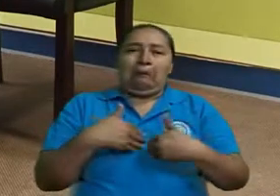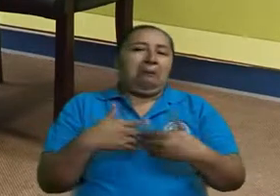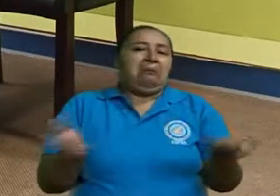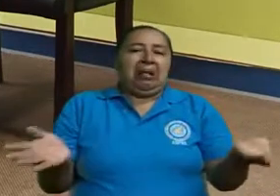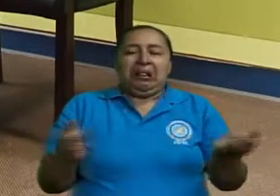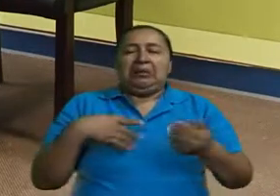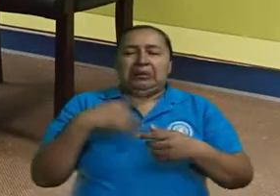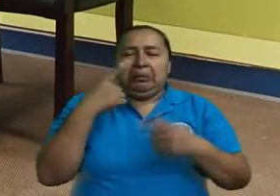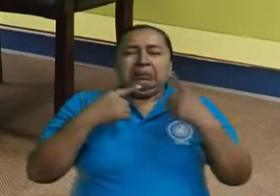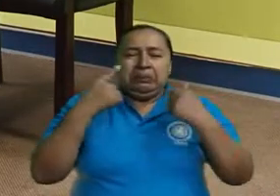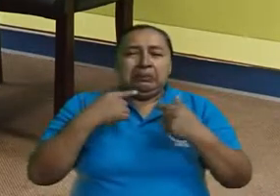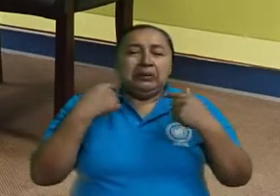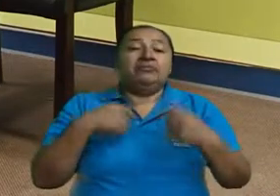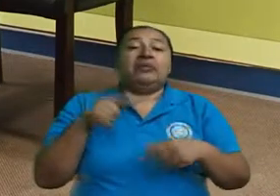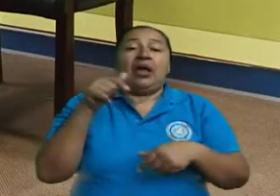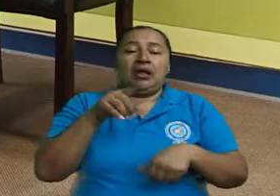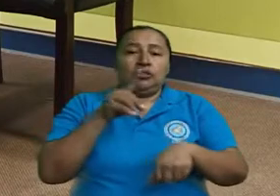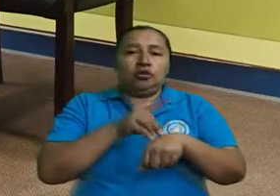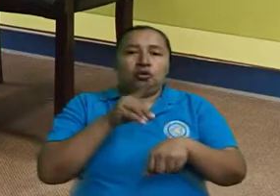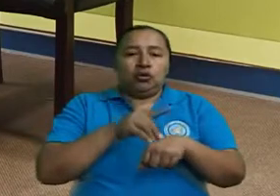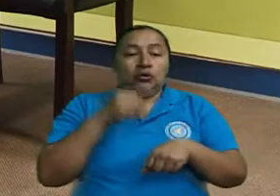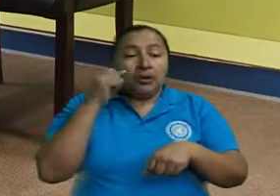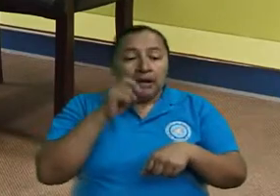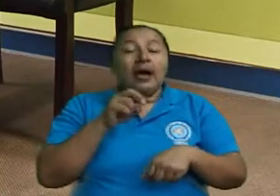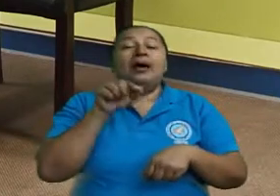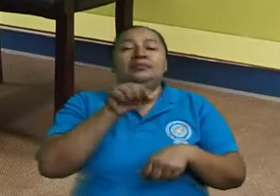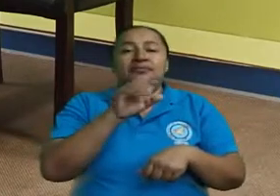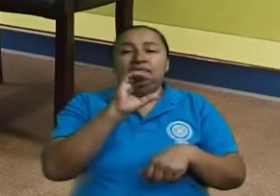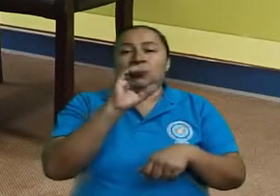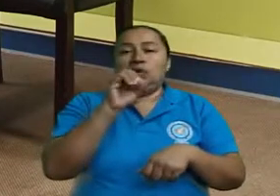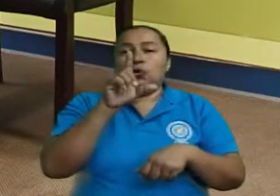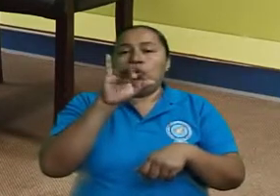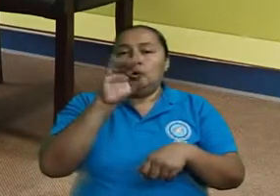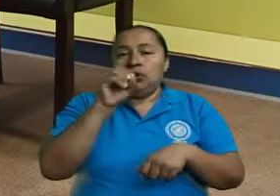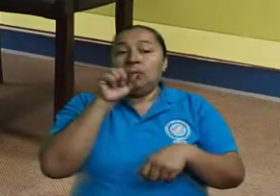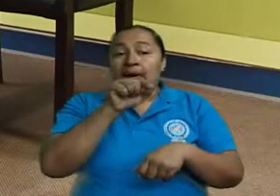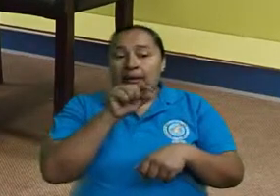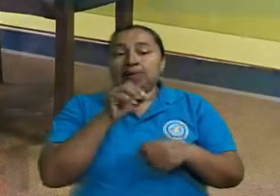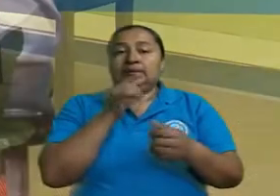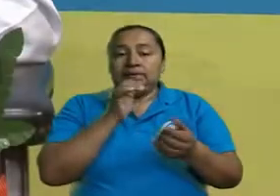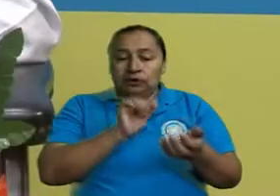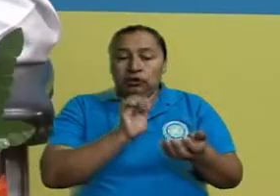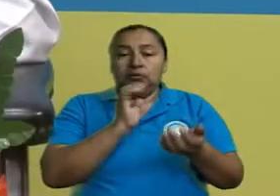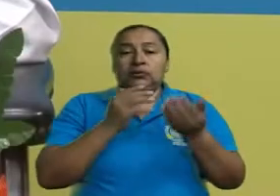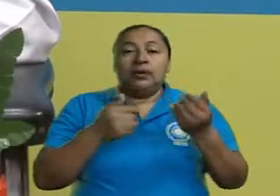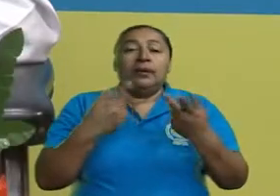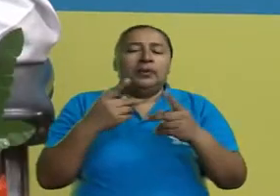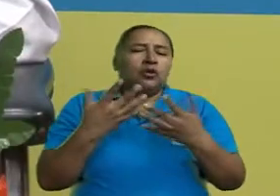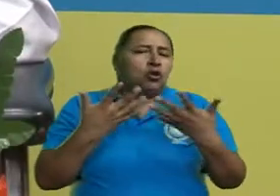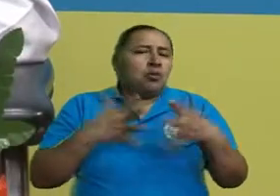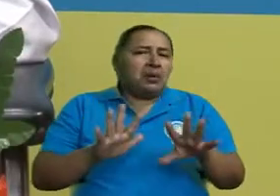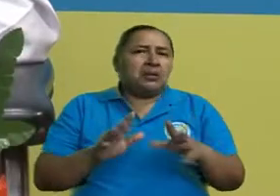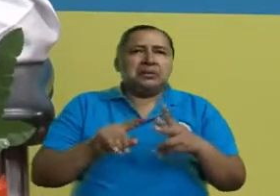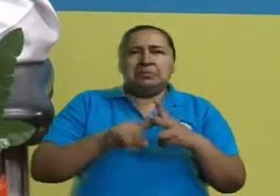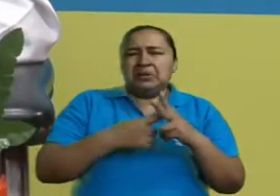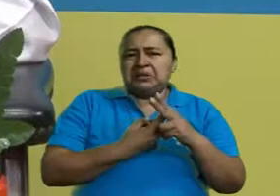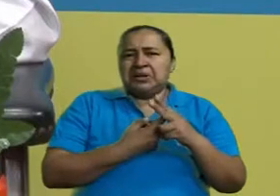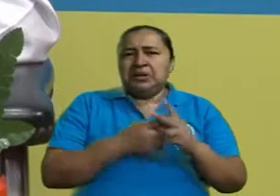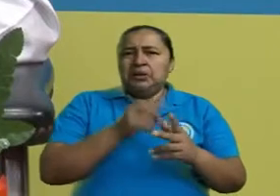se define, ya el médico va a tratar como cólico a ese pacientito. Entonces normalmente aparece entre las edades